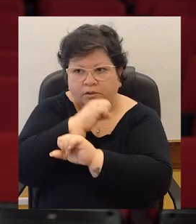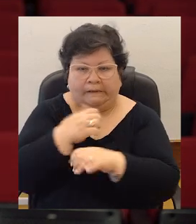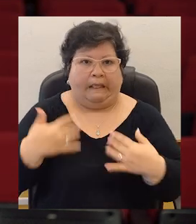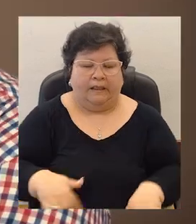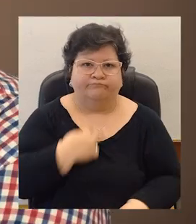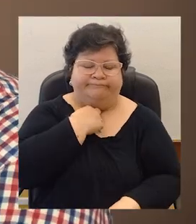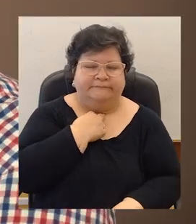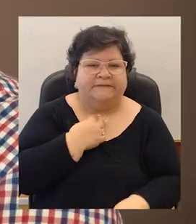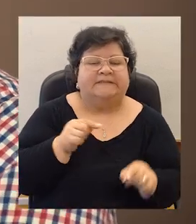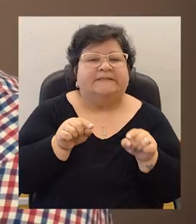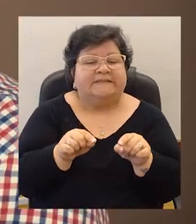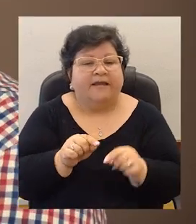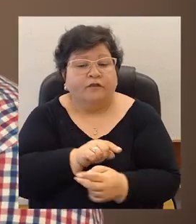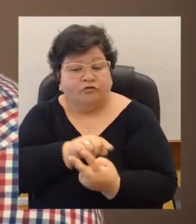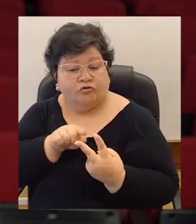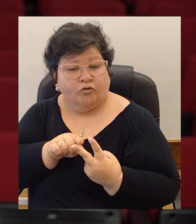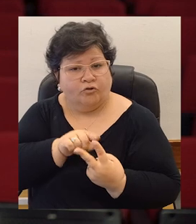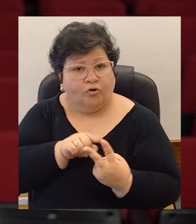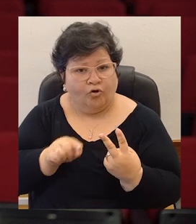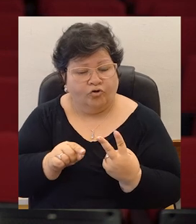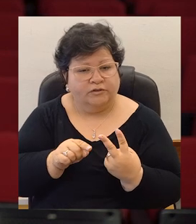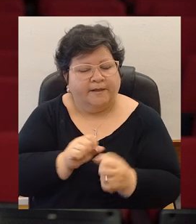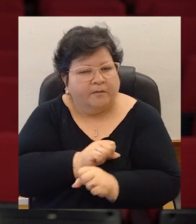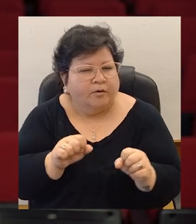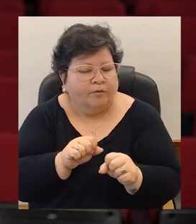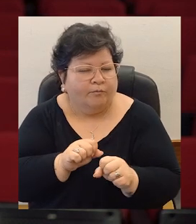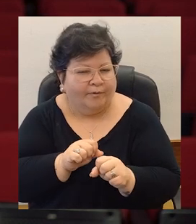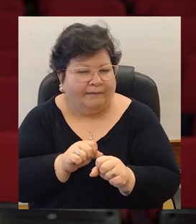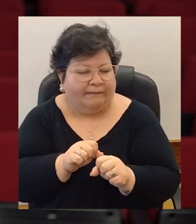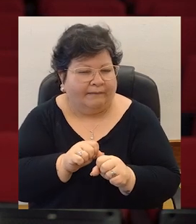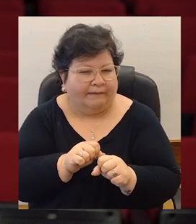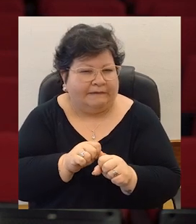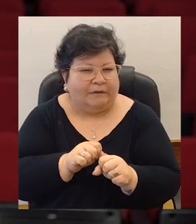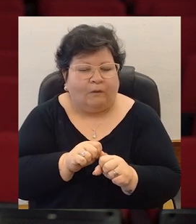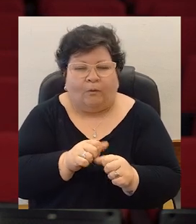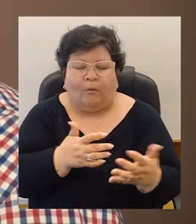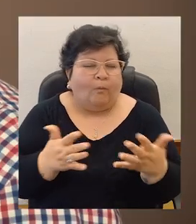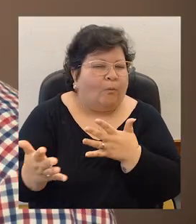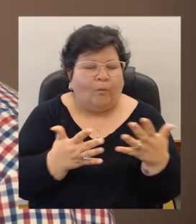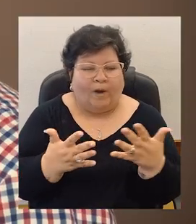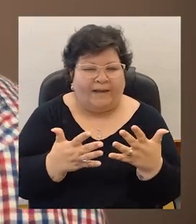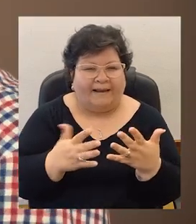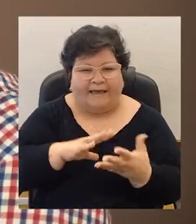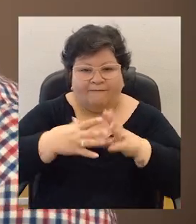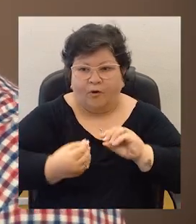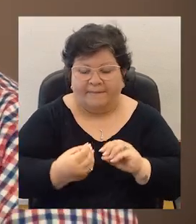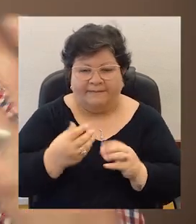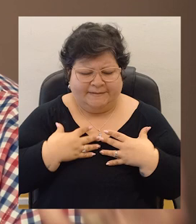otros los aspectos que son donde pueden fortalecer más mejores rasgos de personalidad y de salud mental